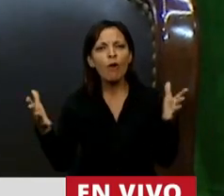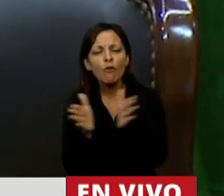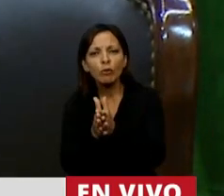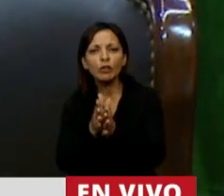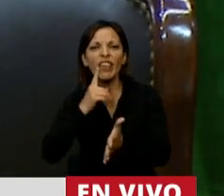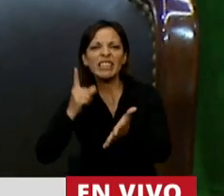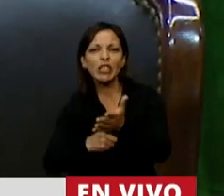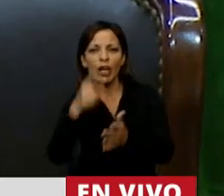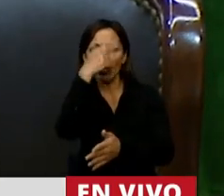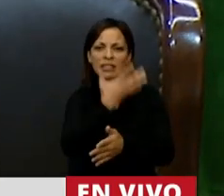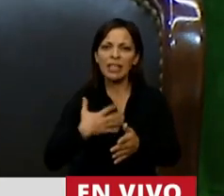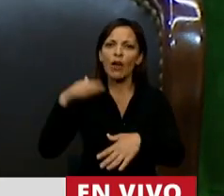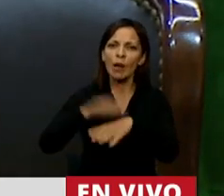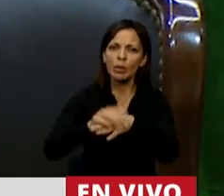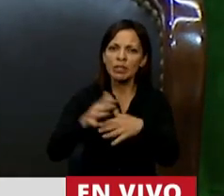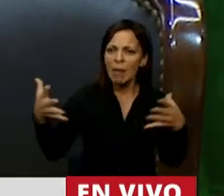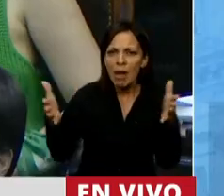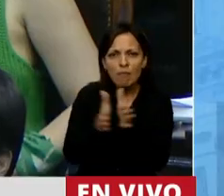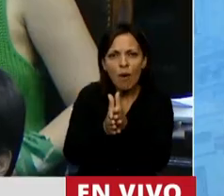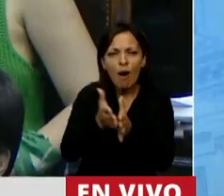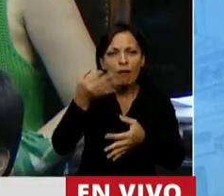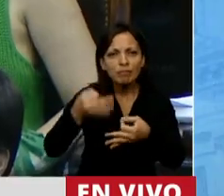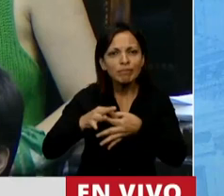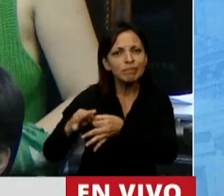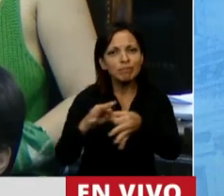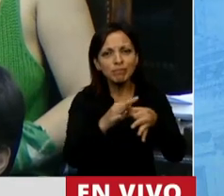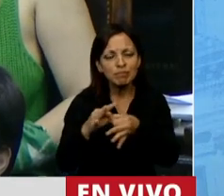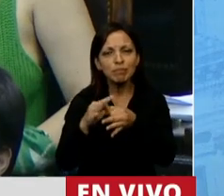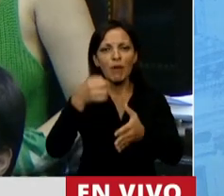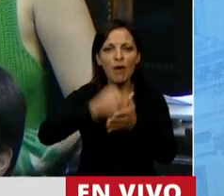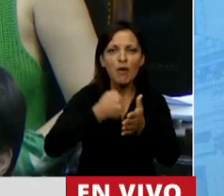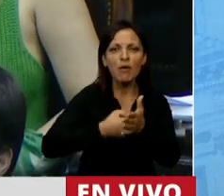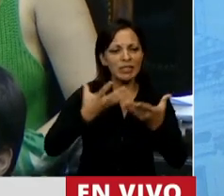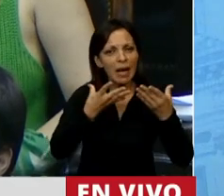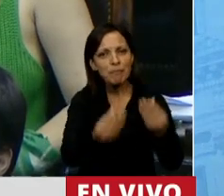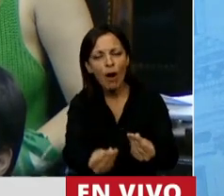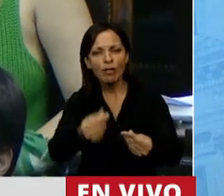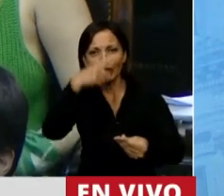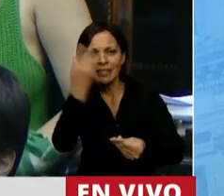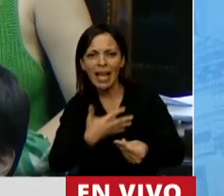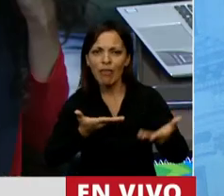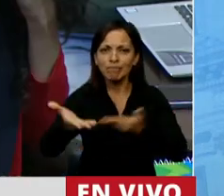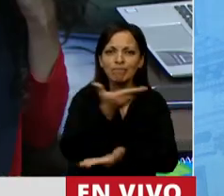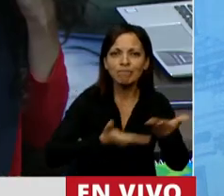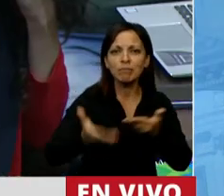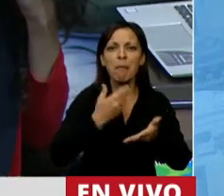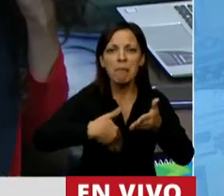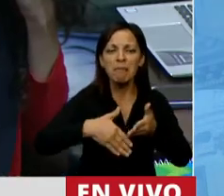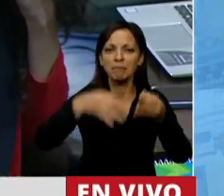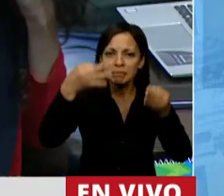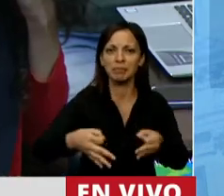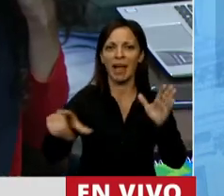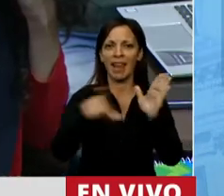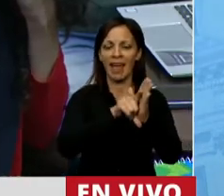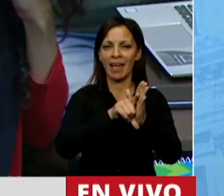los estados que se hacen cargo y que iluminan esas demandas y esas luchas y apoyan e incentivan para que se conviertan en ley. Tenemos